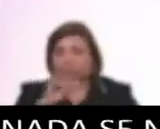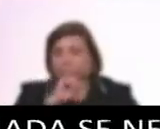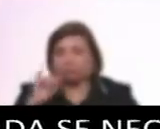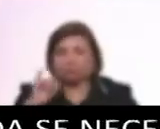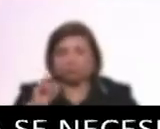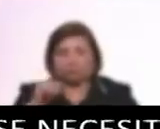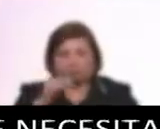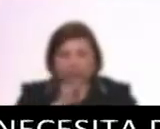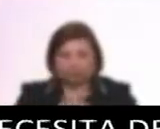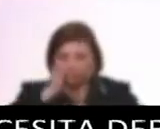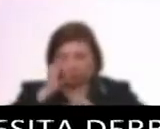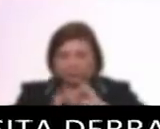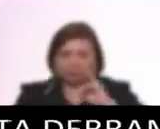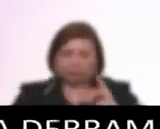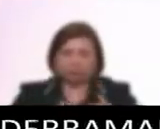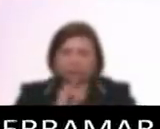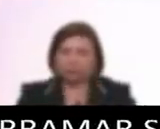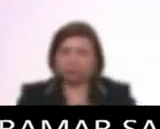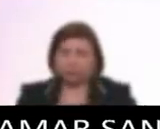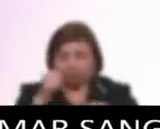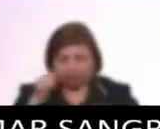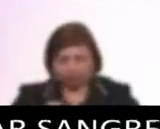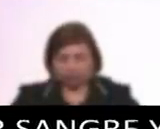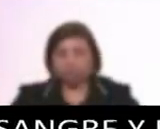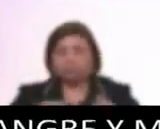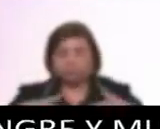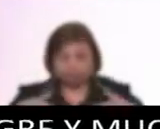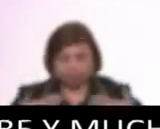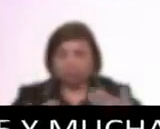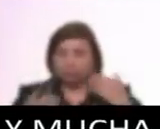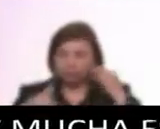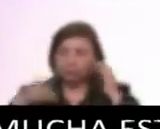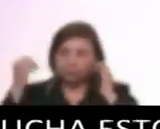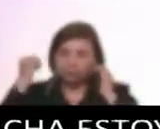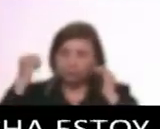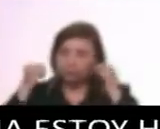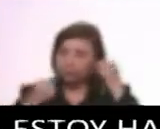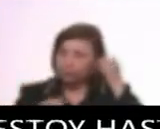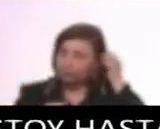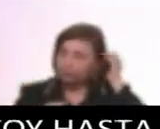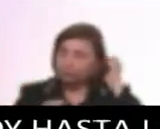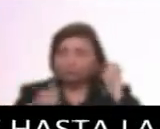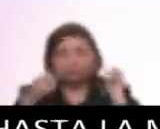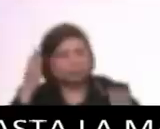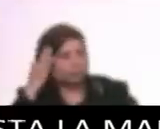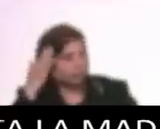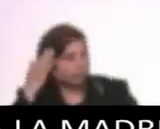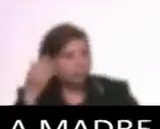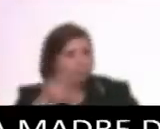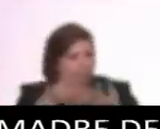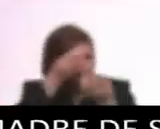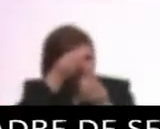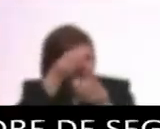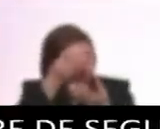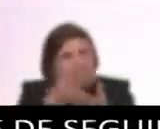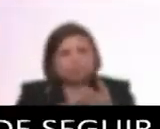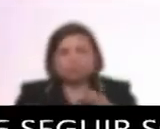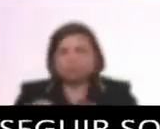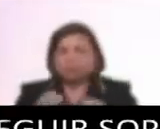terminó de dar su mensaje de cierre del Congreso, mandó a tomar presa a la fiscal de la